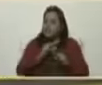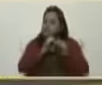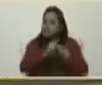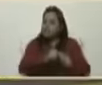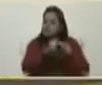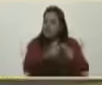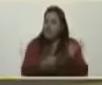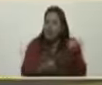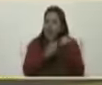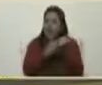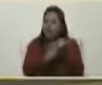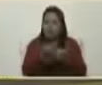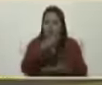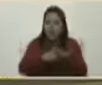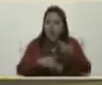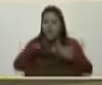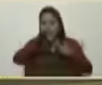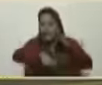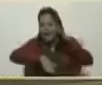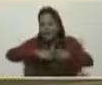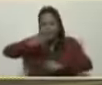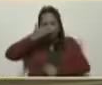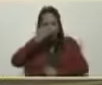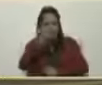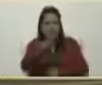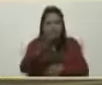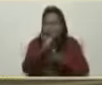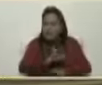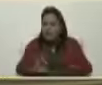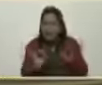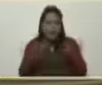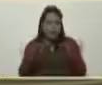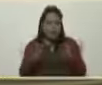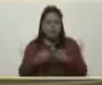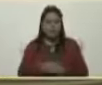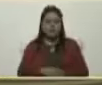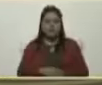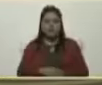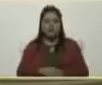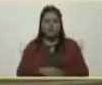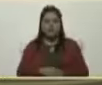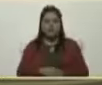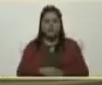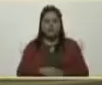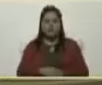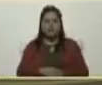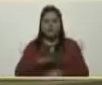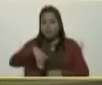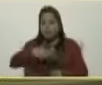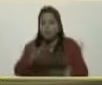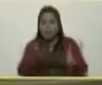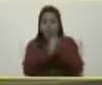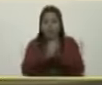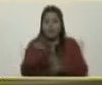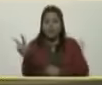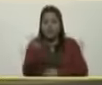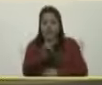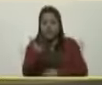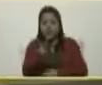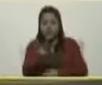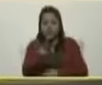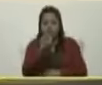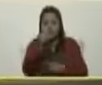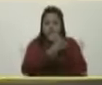colaborando, con un paso al frente, sin miedo, para que sea la Venezuela que